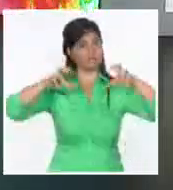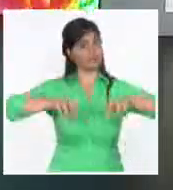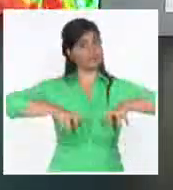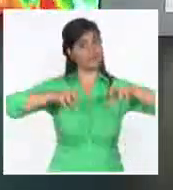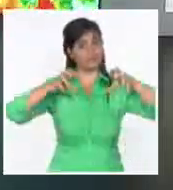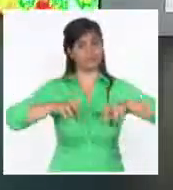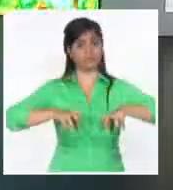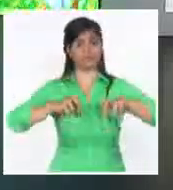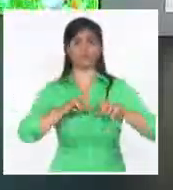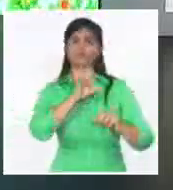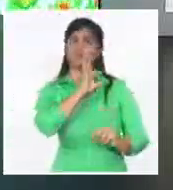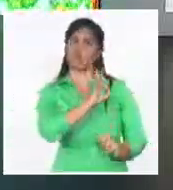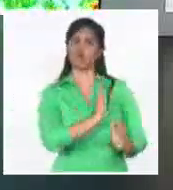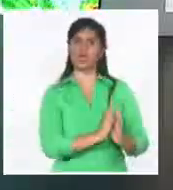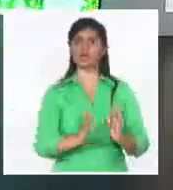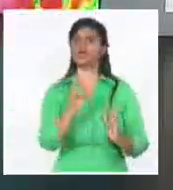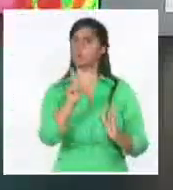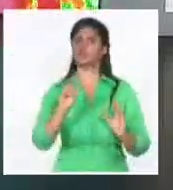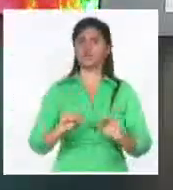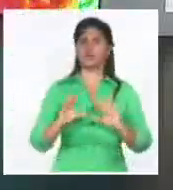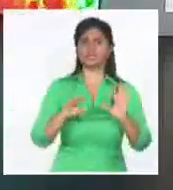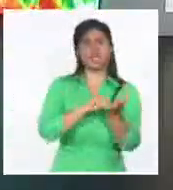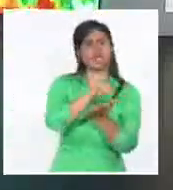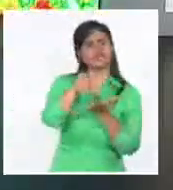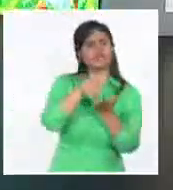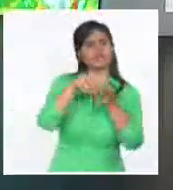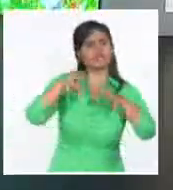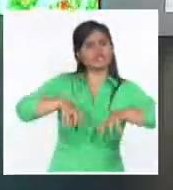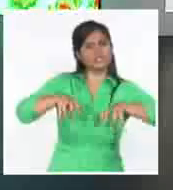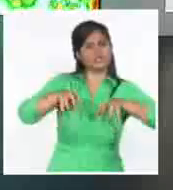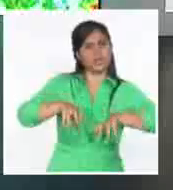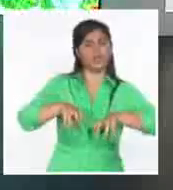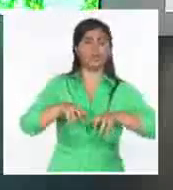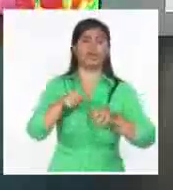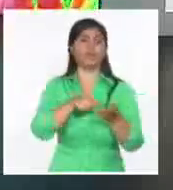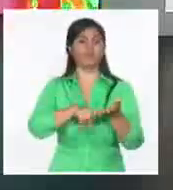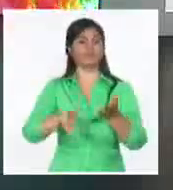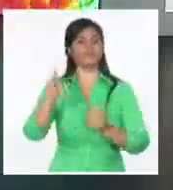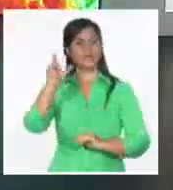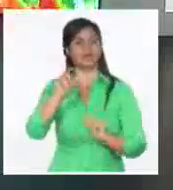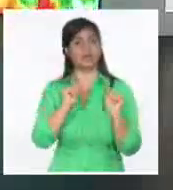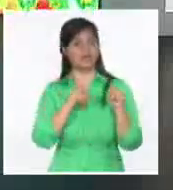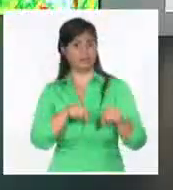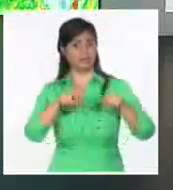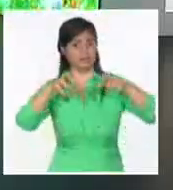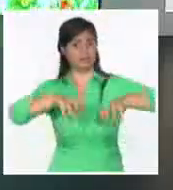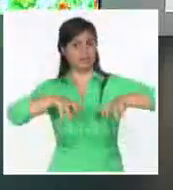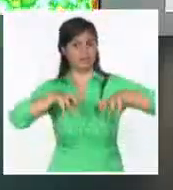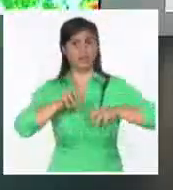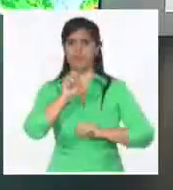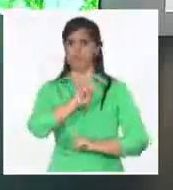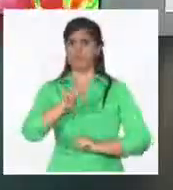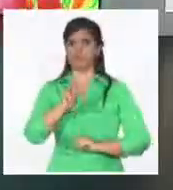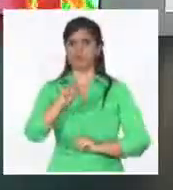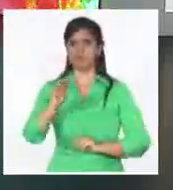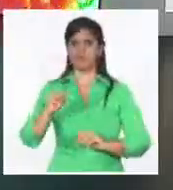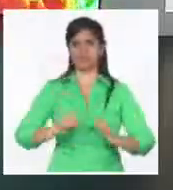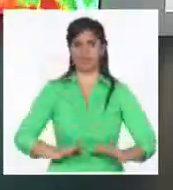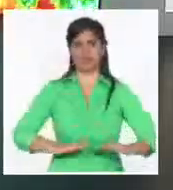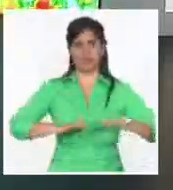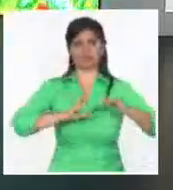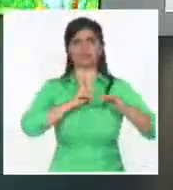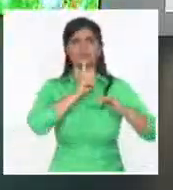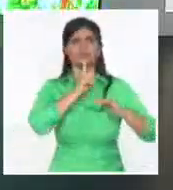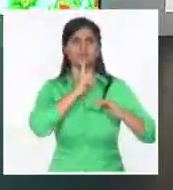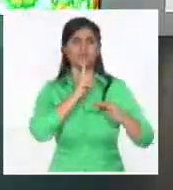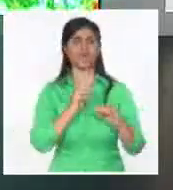entre las 8 y las 11 de la mañana, lo reportaba la estación meteorológica de Nuevitas en el norte de la provincia de Camagüey con 22 milímetros. Esta situación de abundante humedad